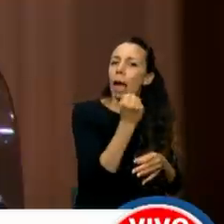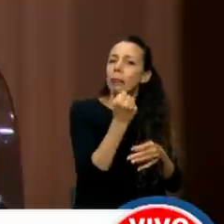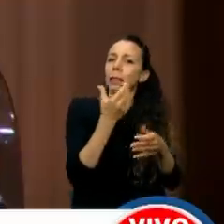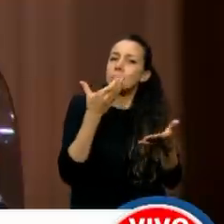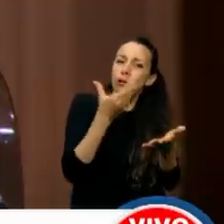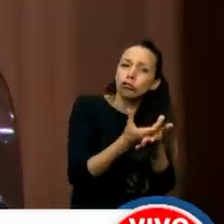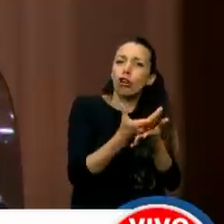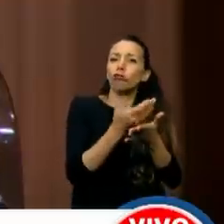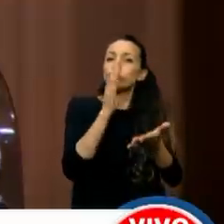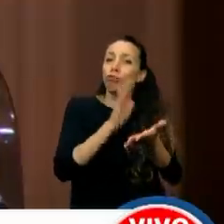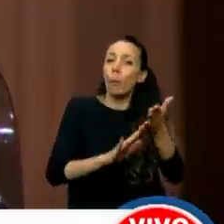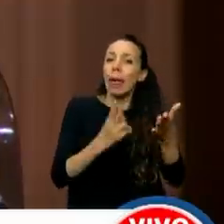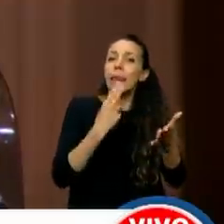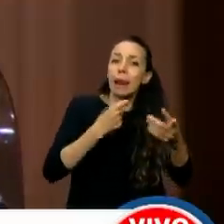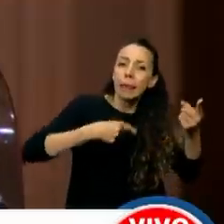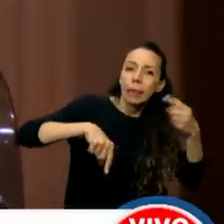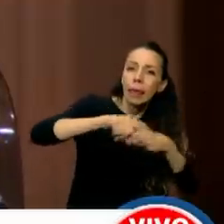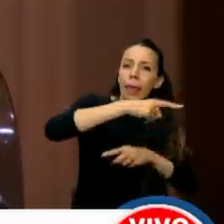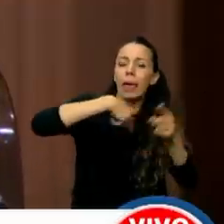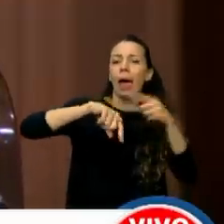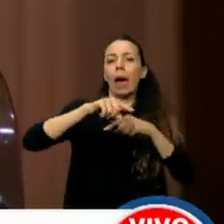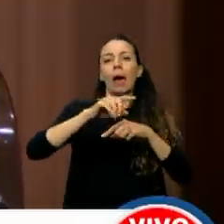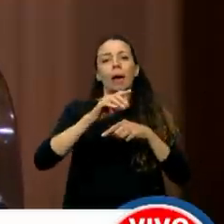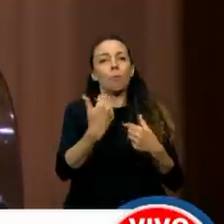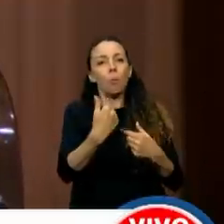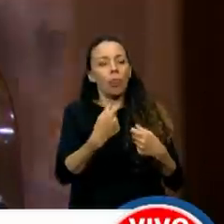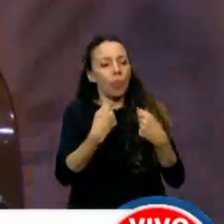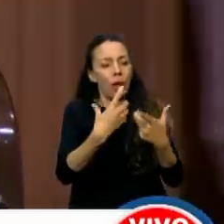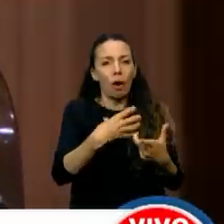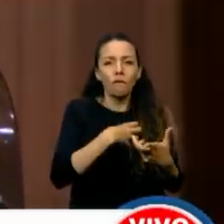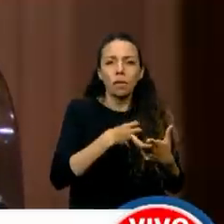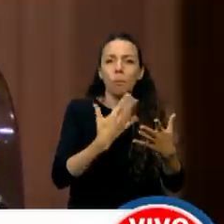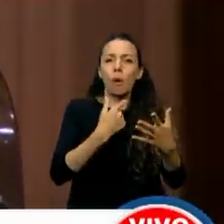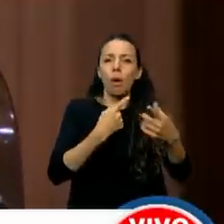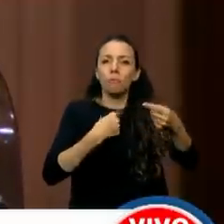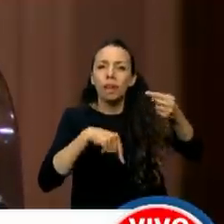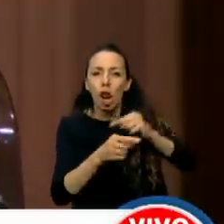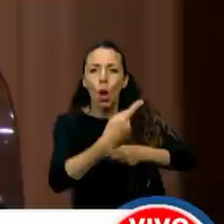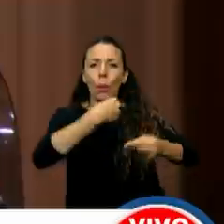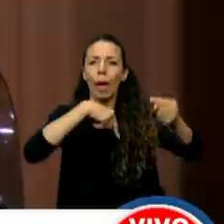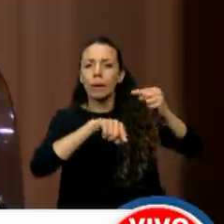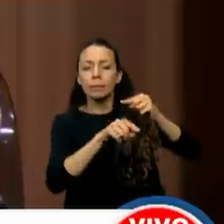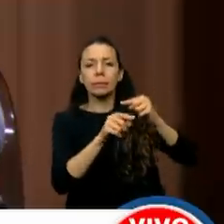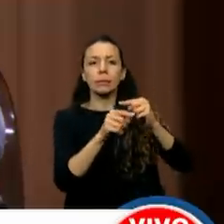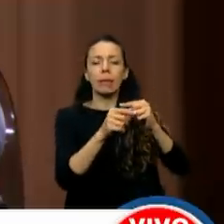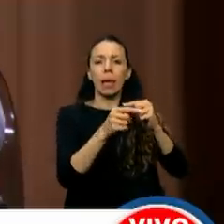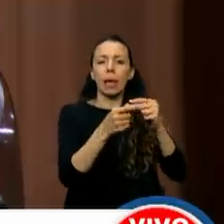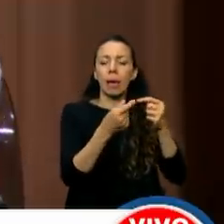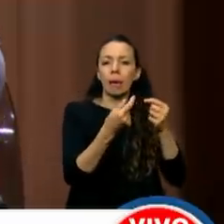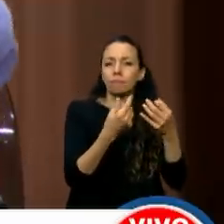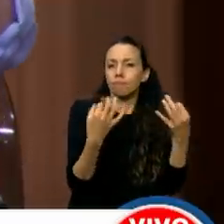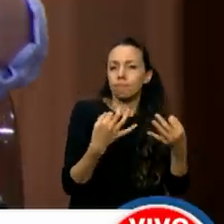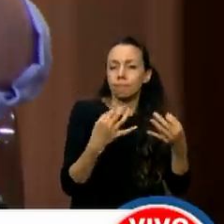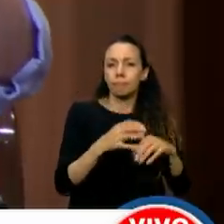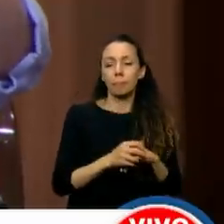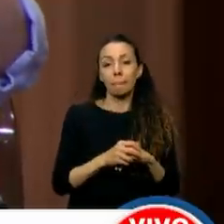con esta cuestión de que pueda ser sustentable que pueda ser confiable y también apuntalar a la